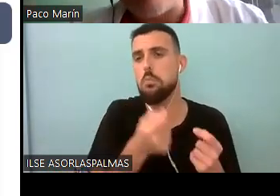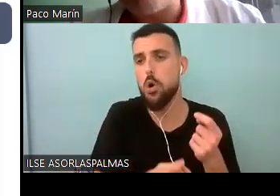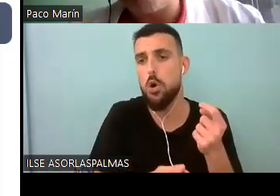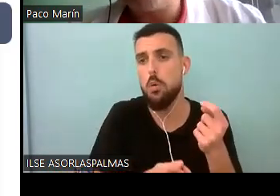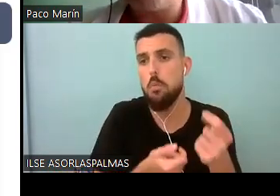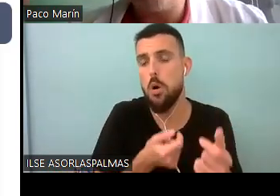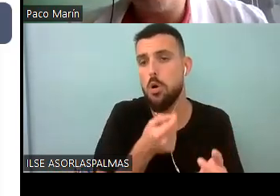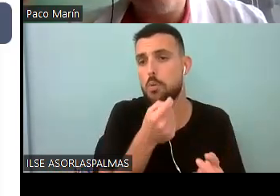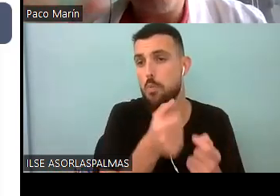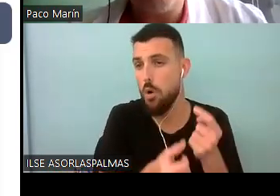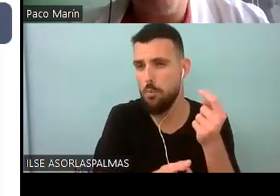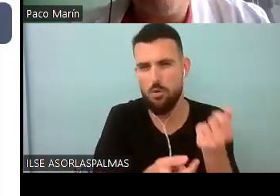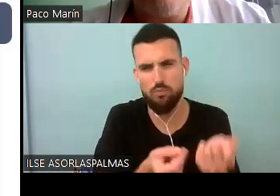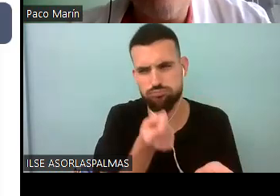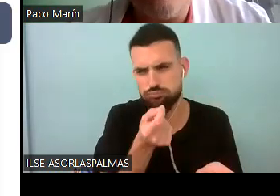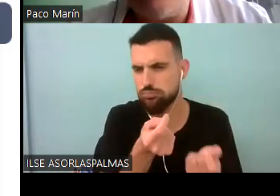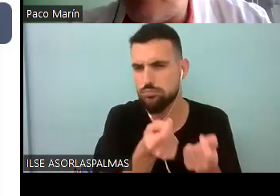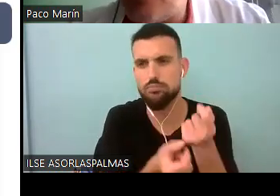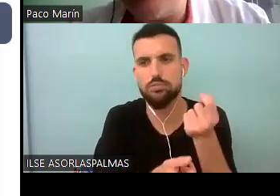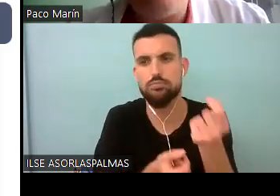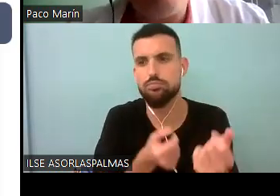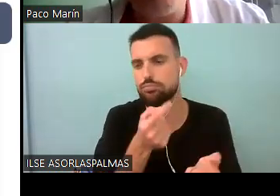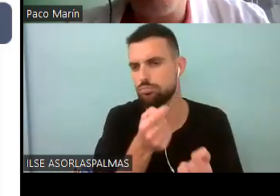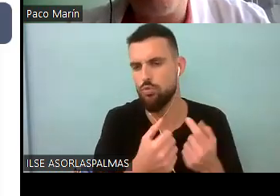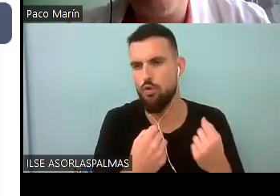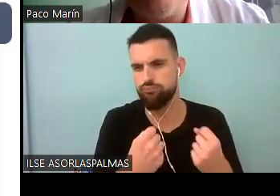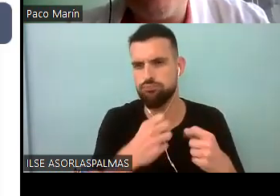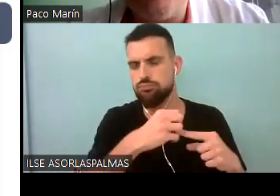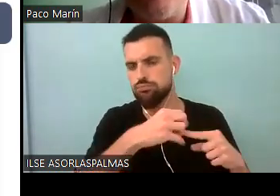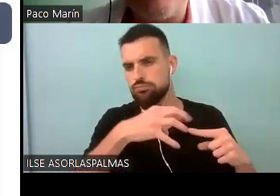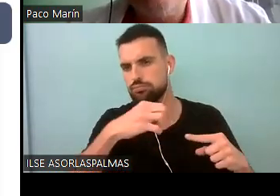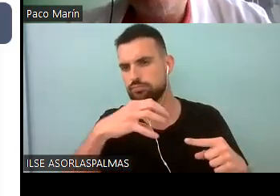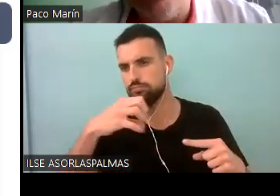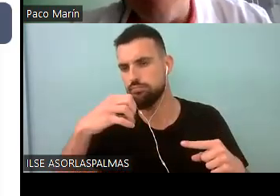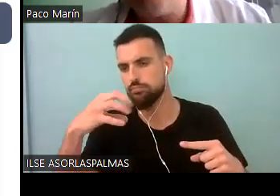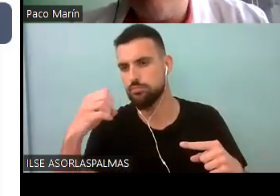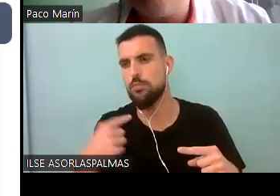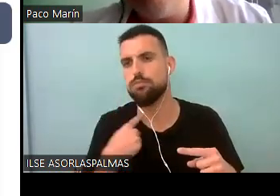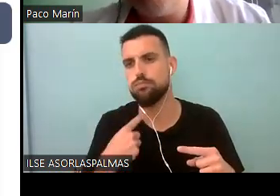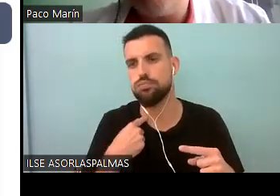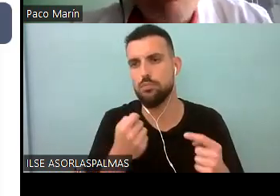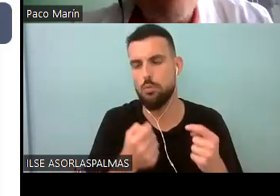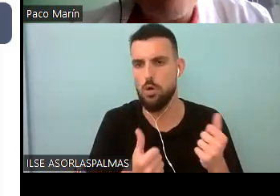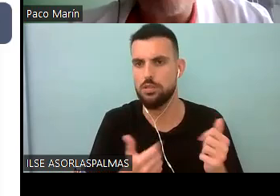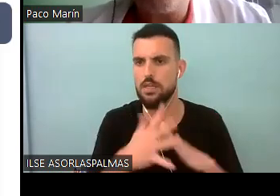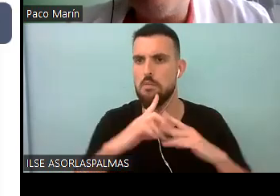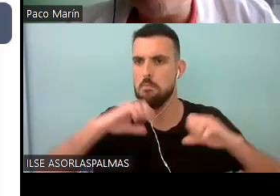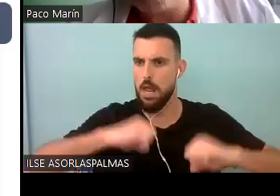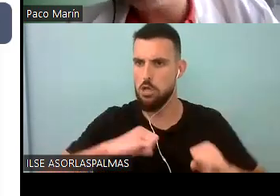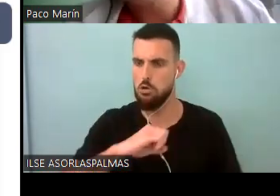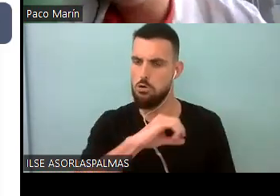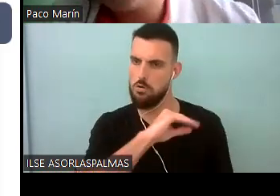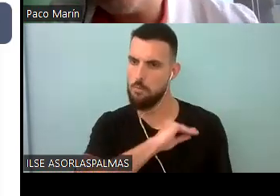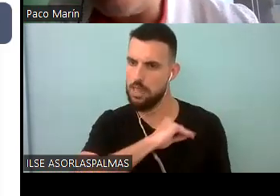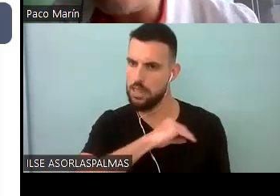con una carga de andrógenos, de hormonas masculinas, de testosterona, de hidrotestosterona, más o menos